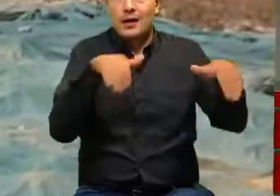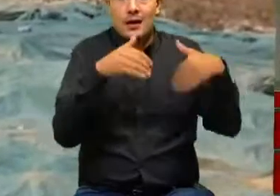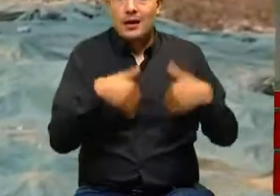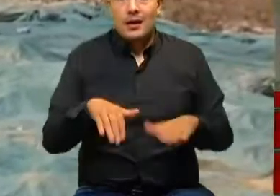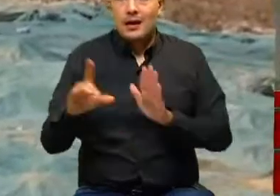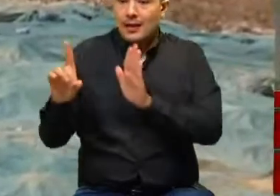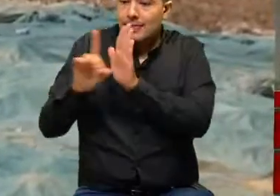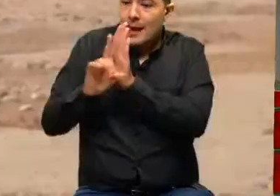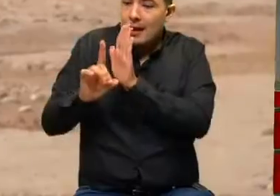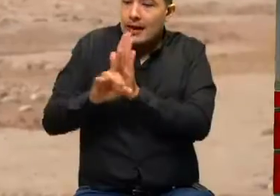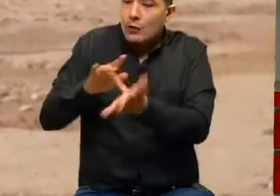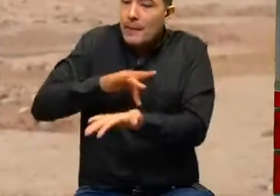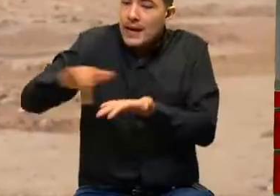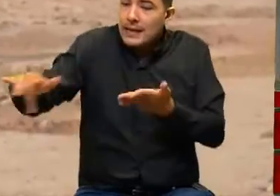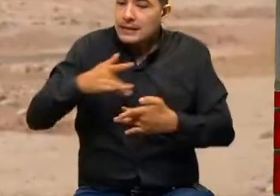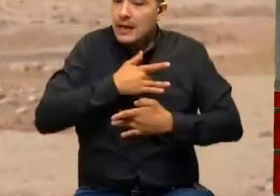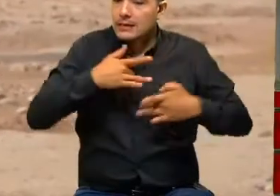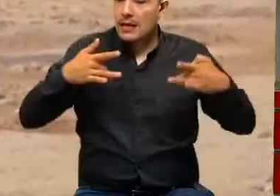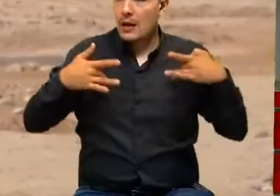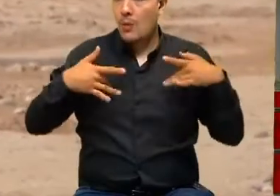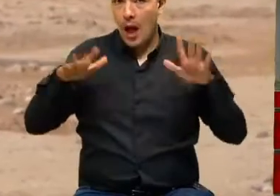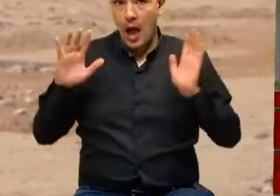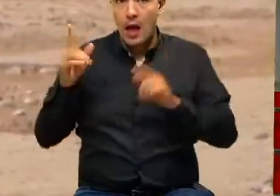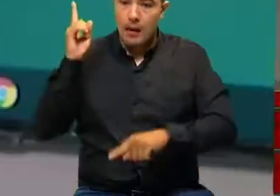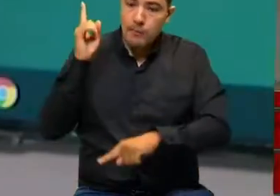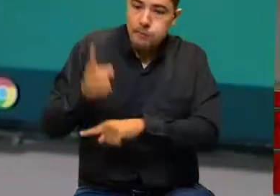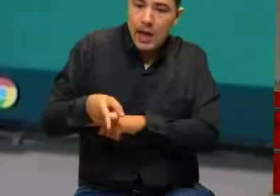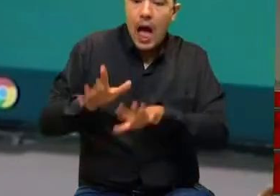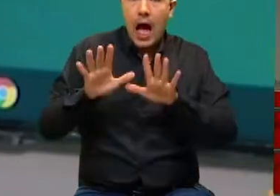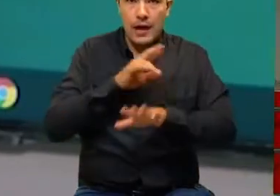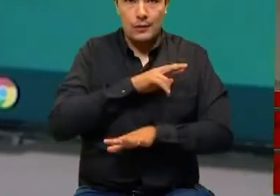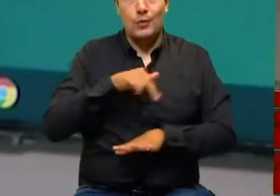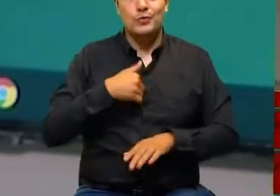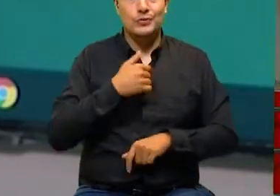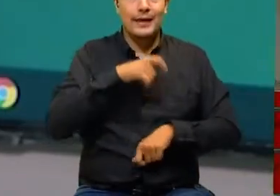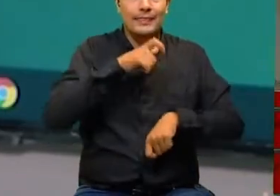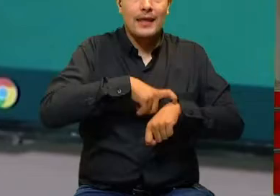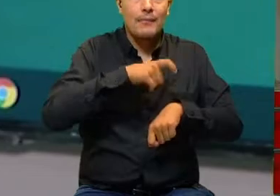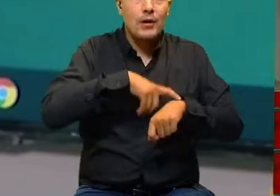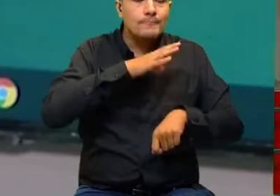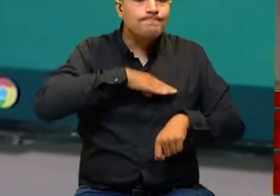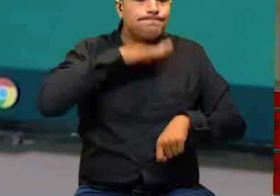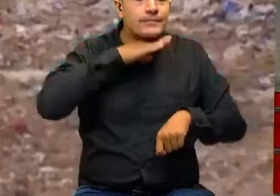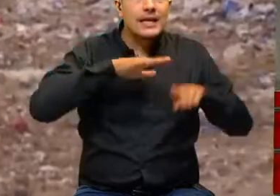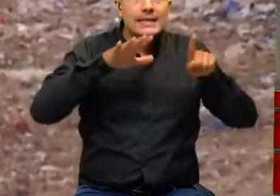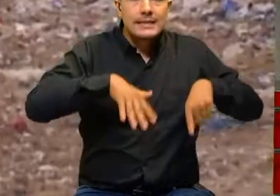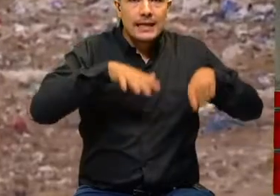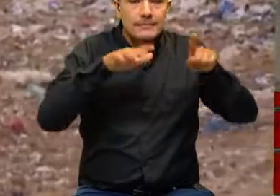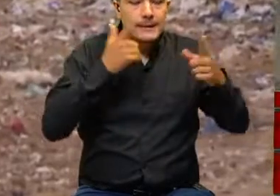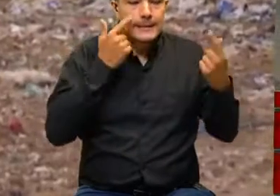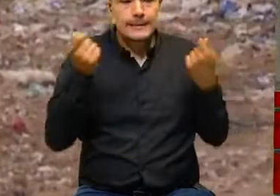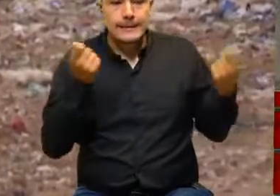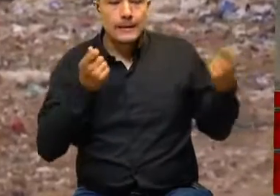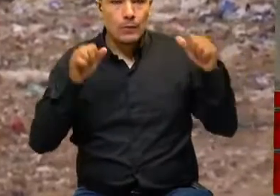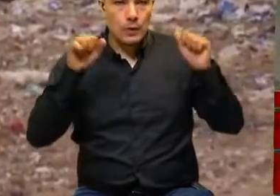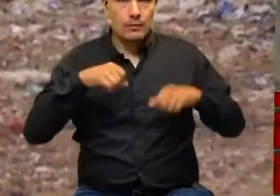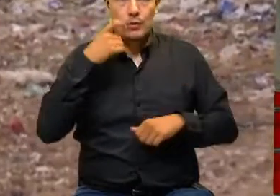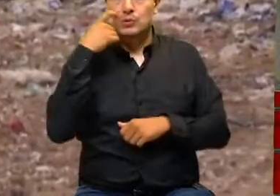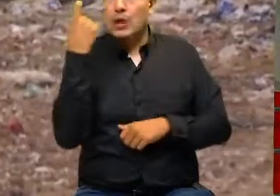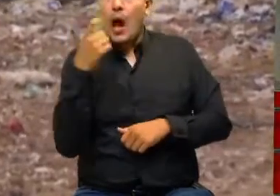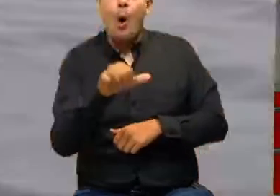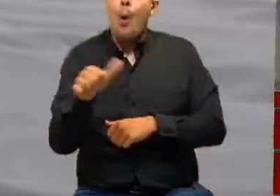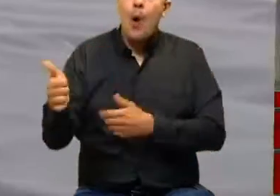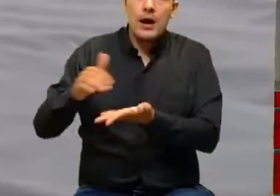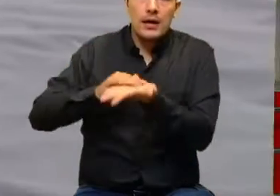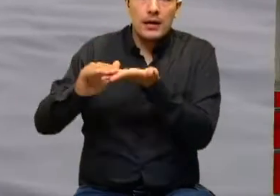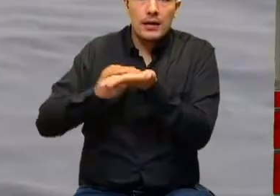nos amparamos y tenemos hasta 6 meses. Eso es lo único que por ahora tenemos a la vista. La solución más cercana